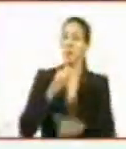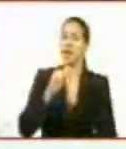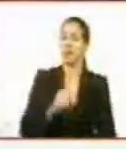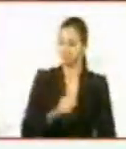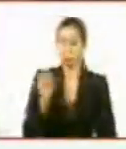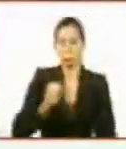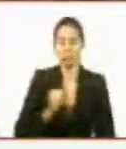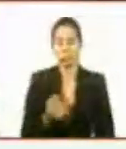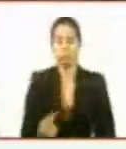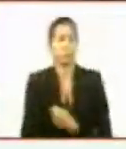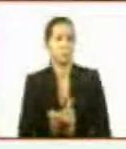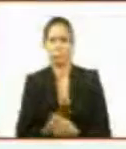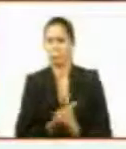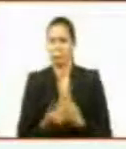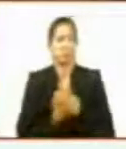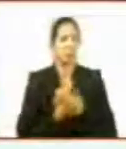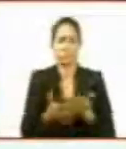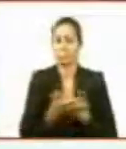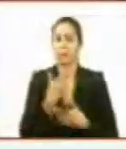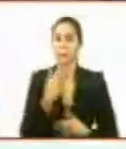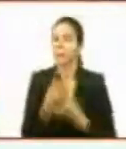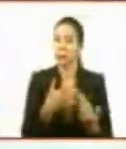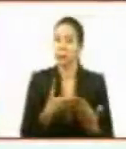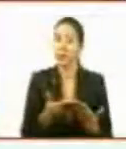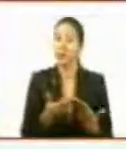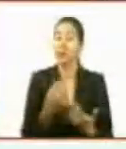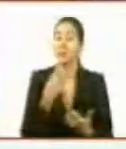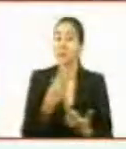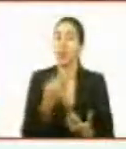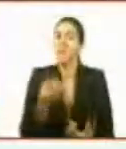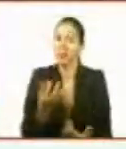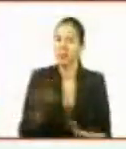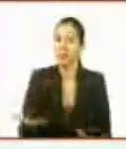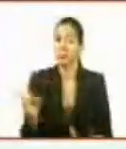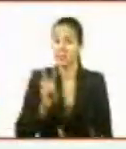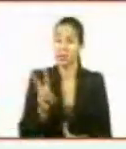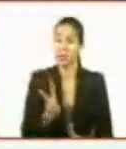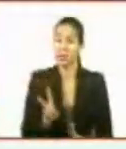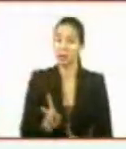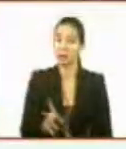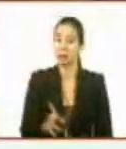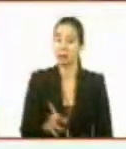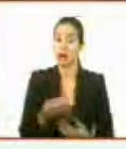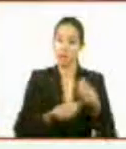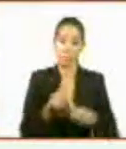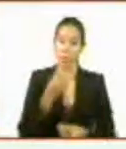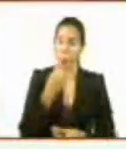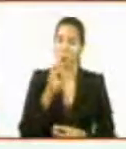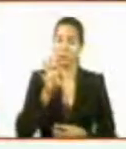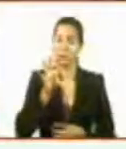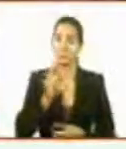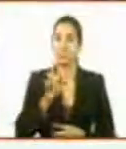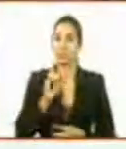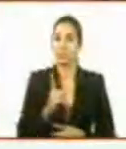bien, digan lo que quieran, son libres de decir. Ahora, la realidad que en Venezuela estamos construyendo y